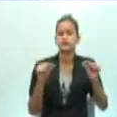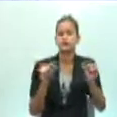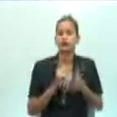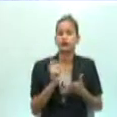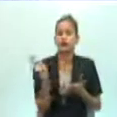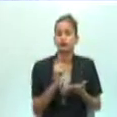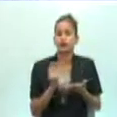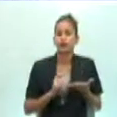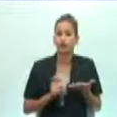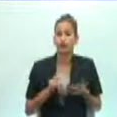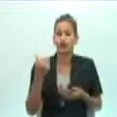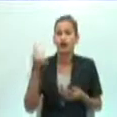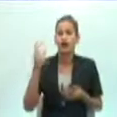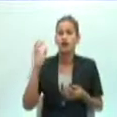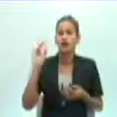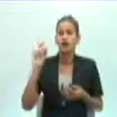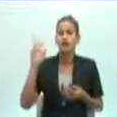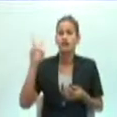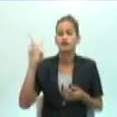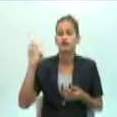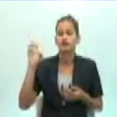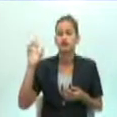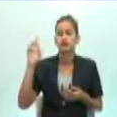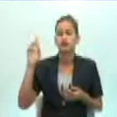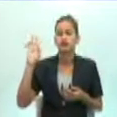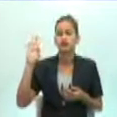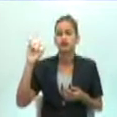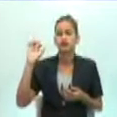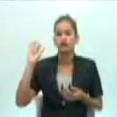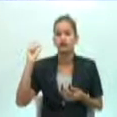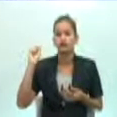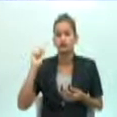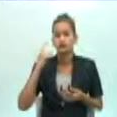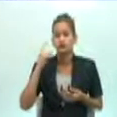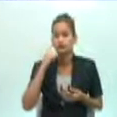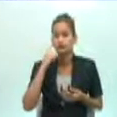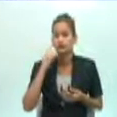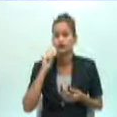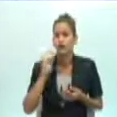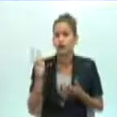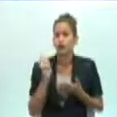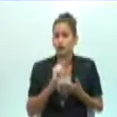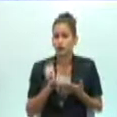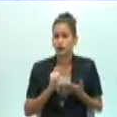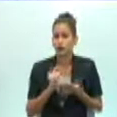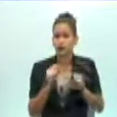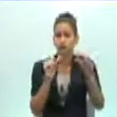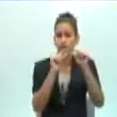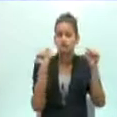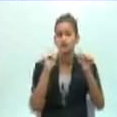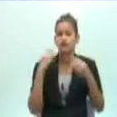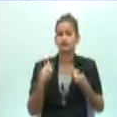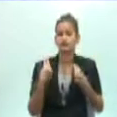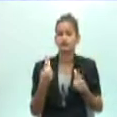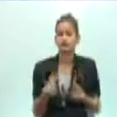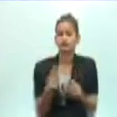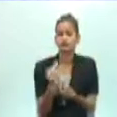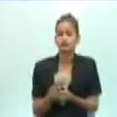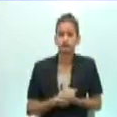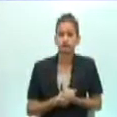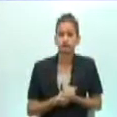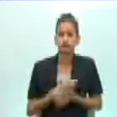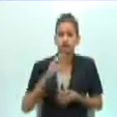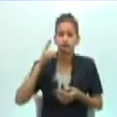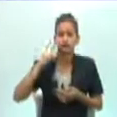a copiar los adverbios que aparecen en las oraciones que les estamos presentando. La civilización no